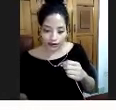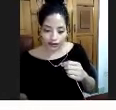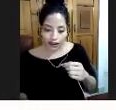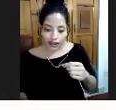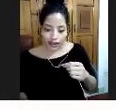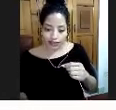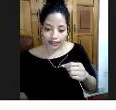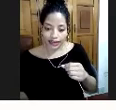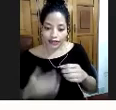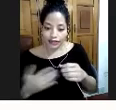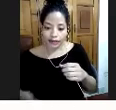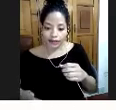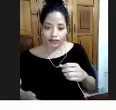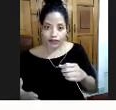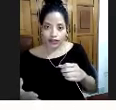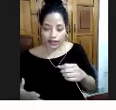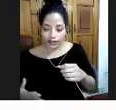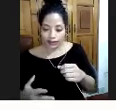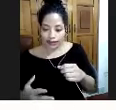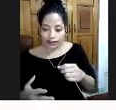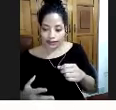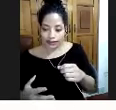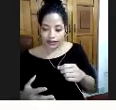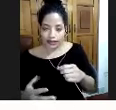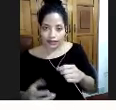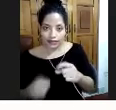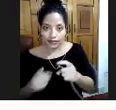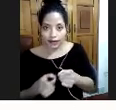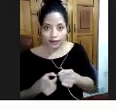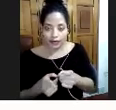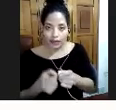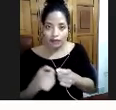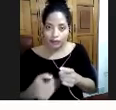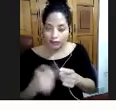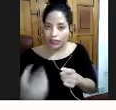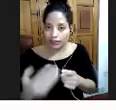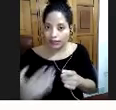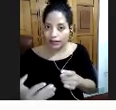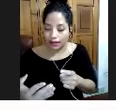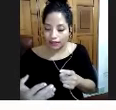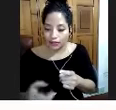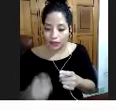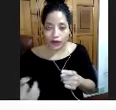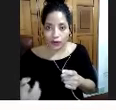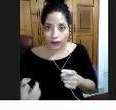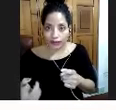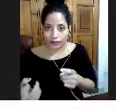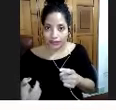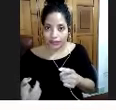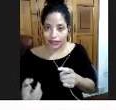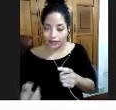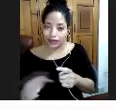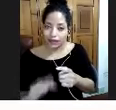largos. Evitar que otras personas, salvo la persona que está hablando, pueda